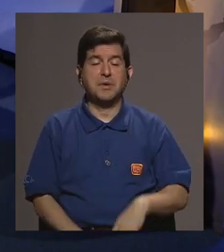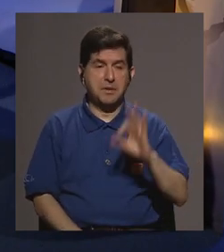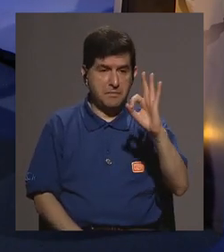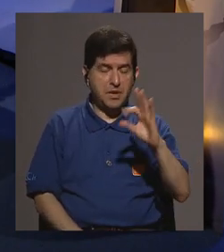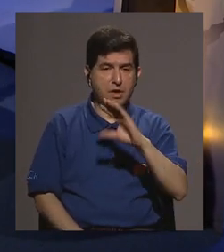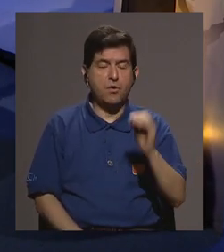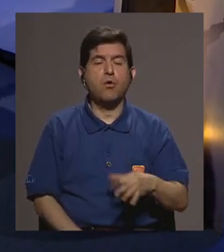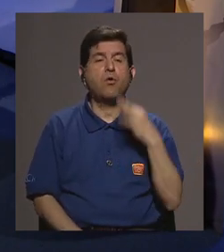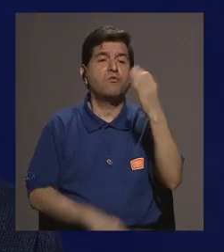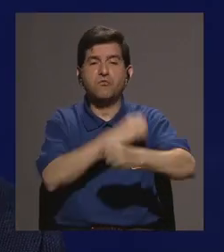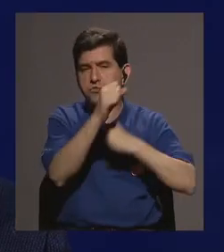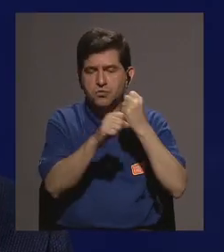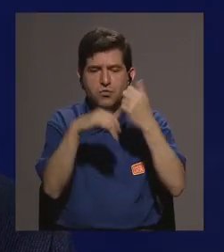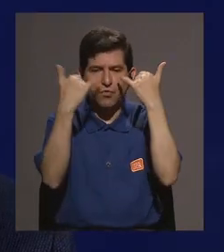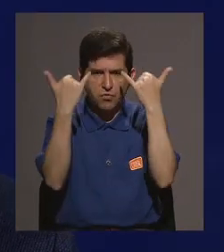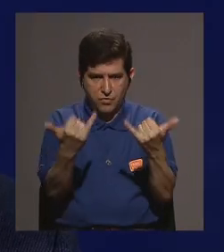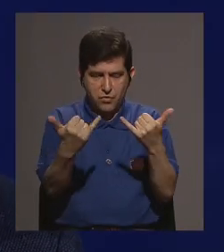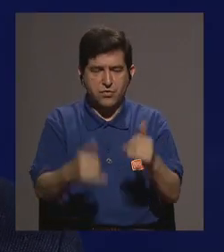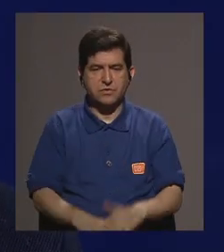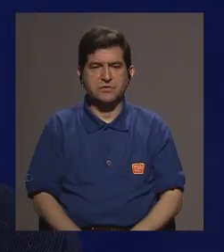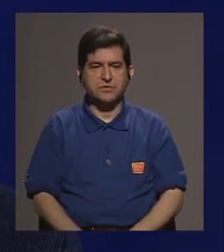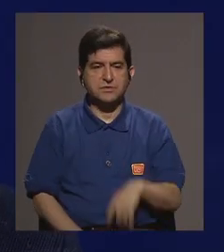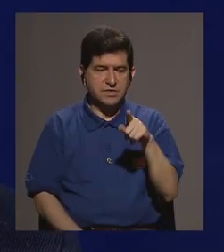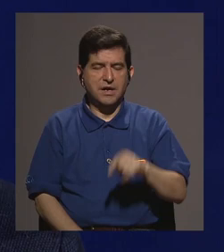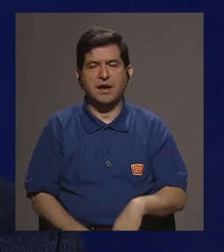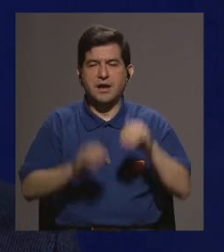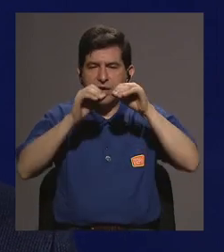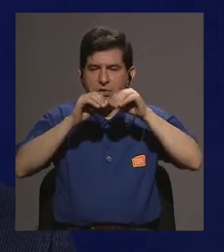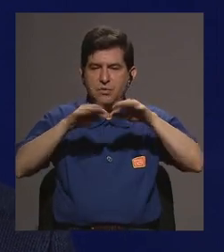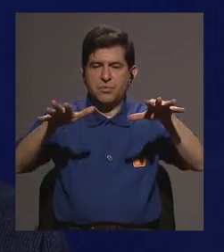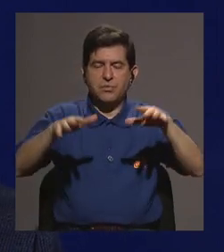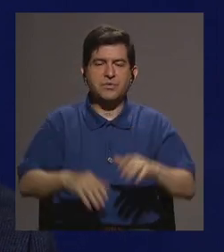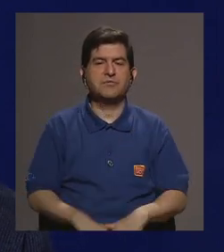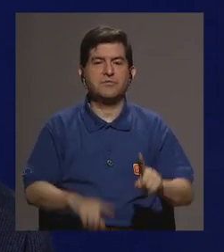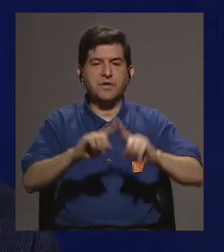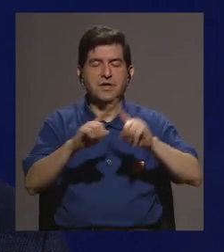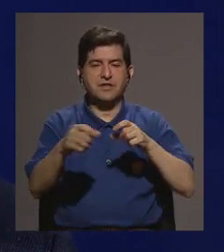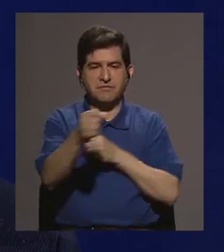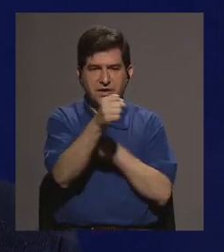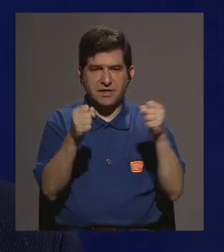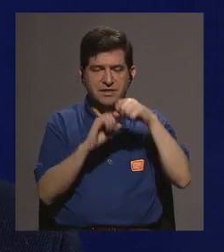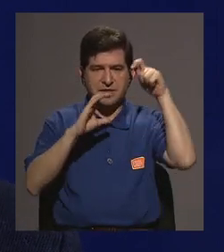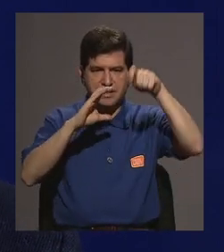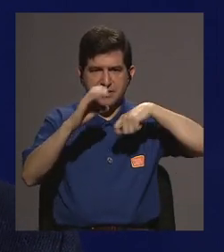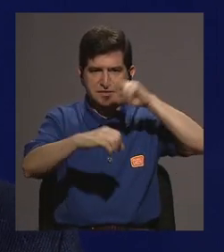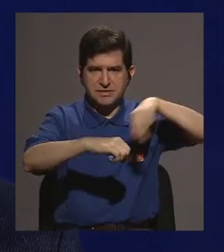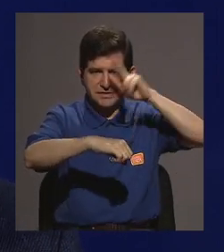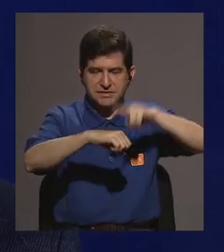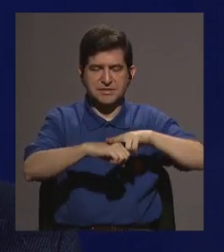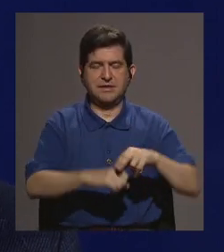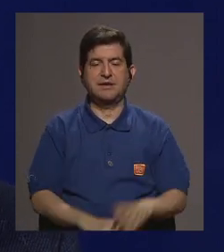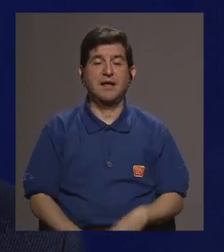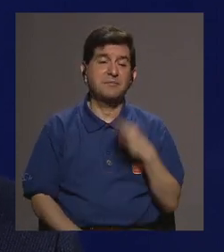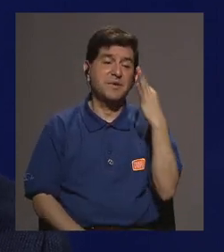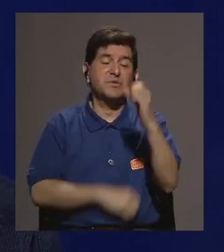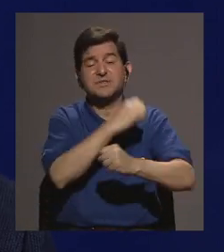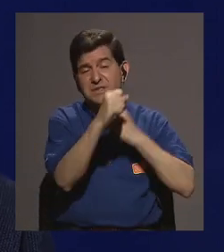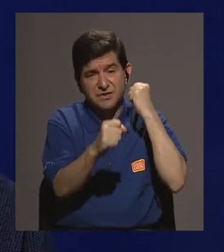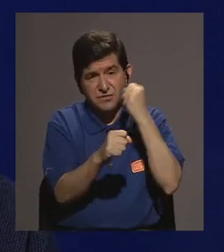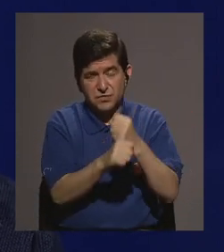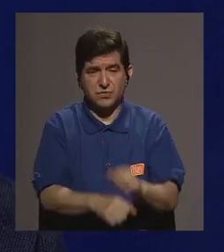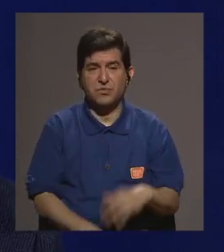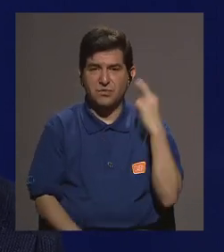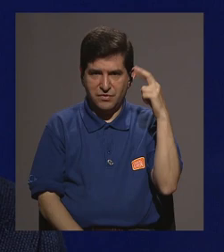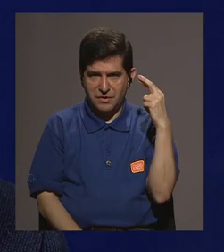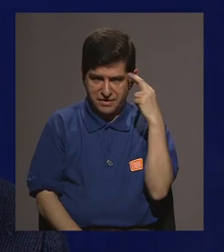paciencia vendrá el otro año ya la de difundir es esta producción en los cines nacionales hasta el otro año